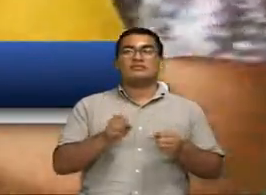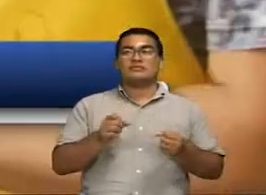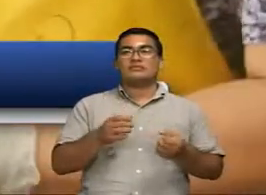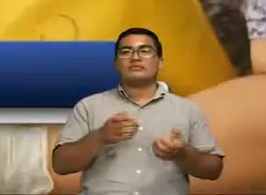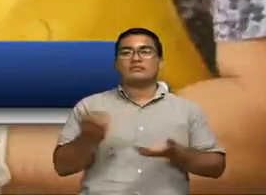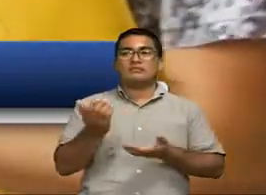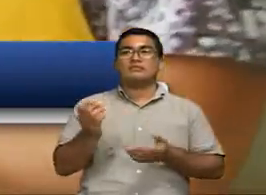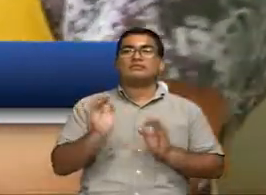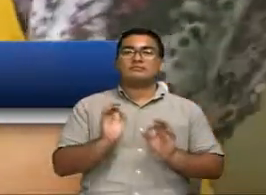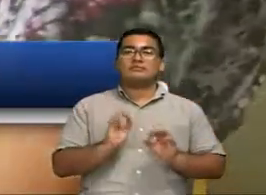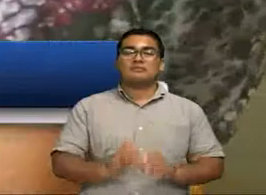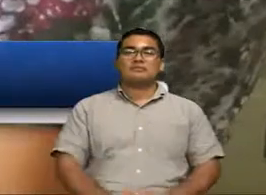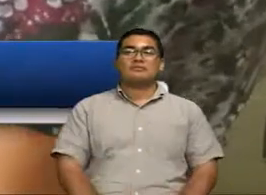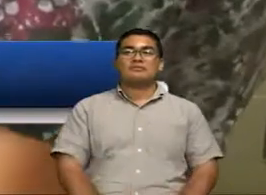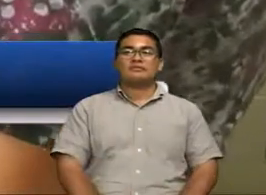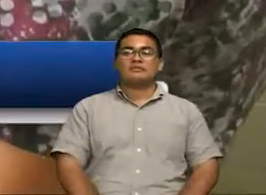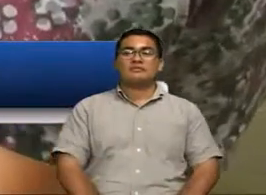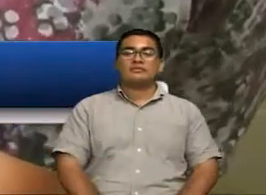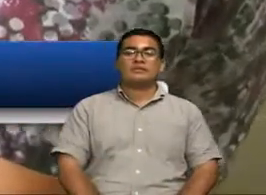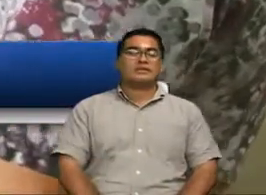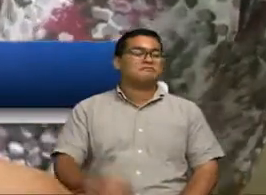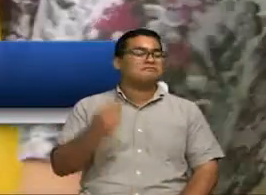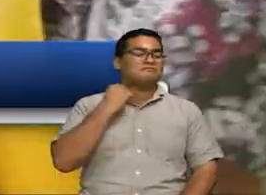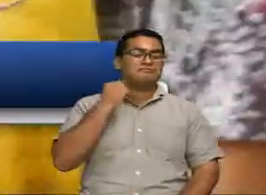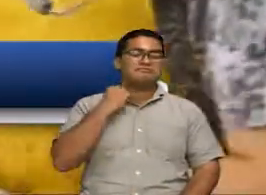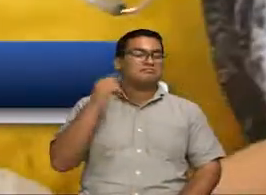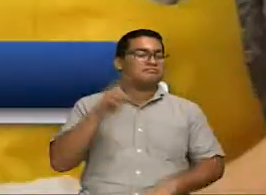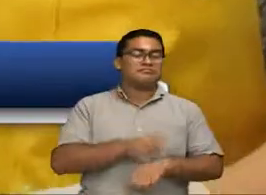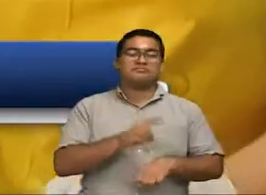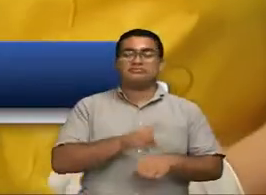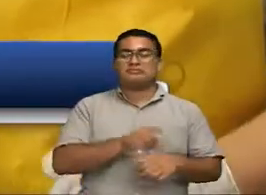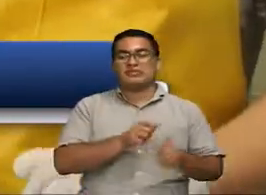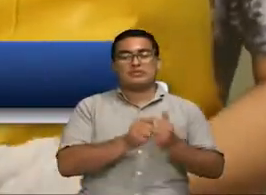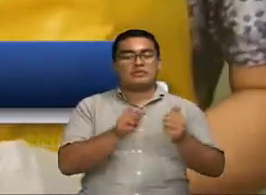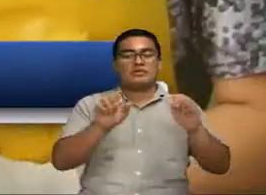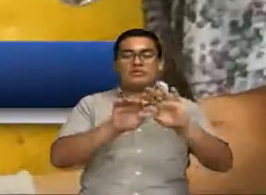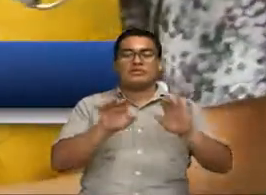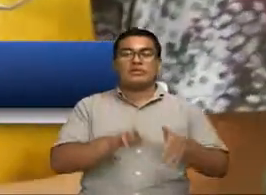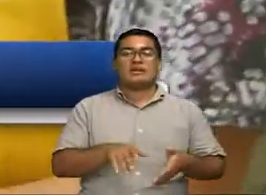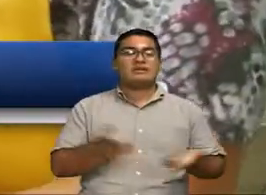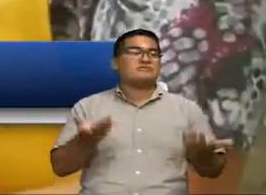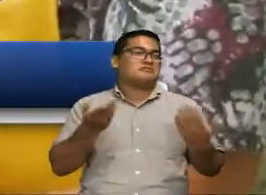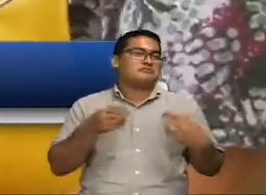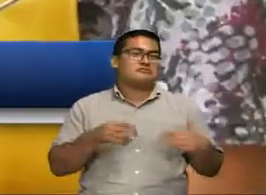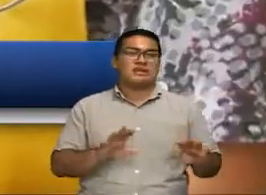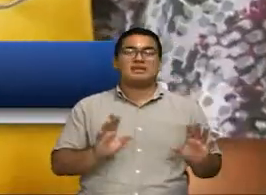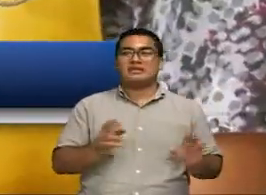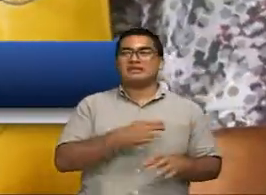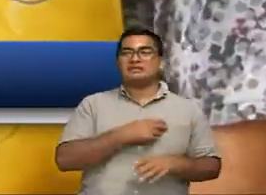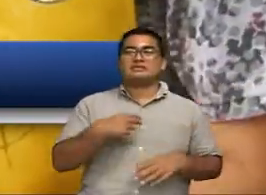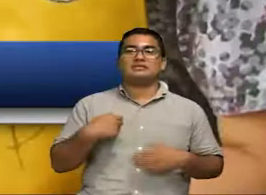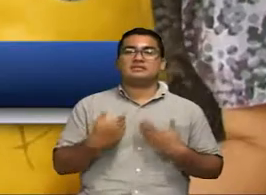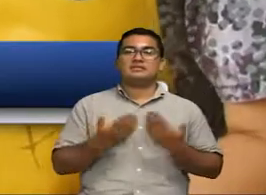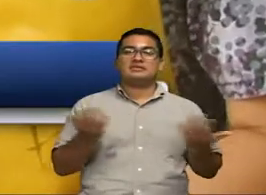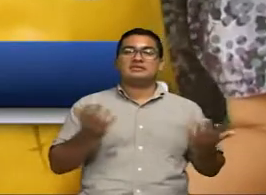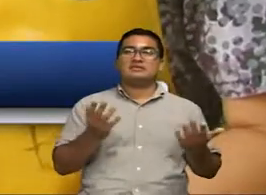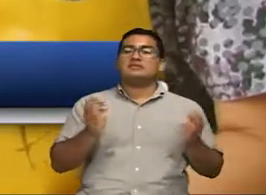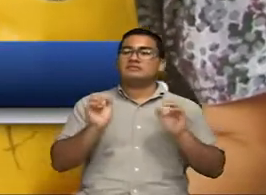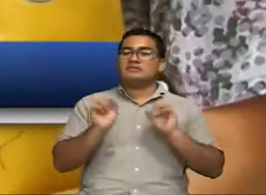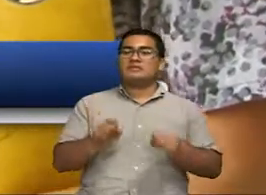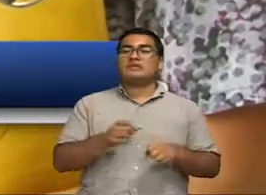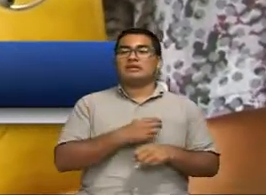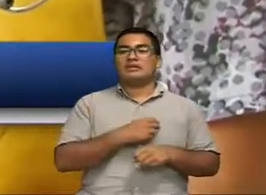Para recibir al bebé. Sí. Siempre el médico está con la paciente, ya sea en esta posición, ya sea en posición de cuclilla, ya sea